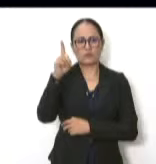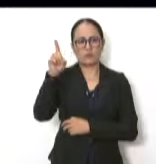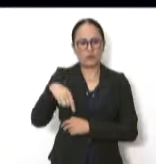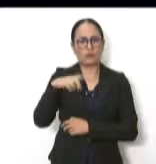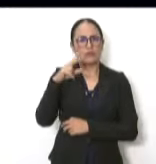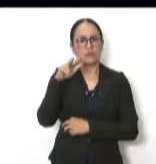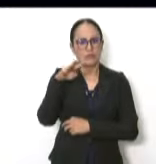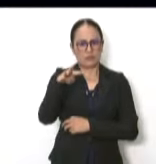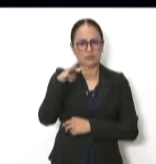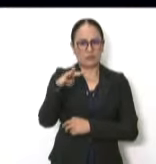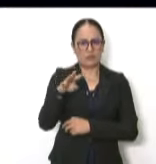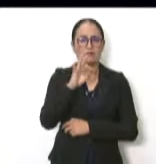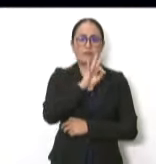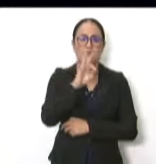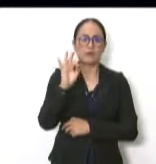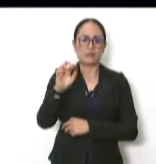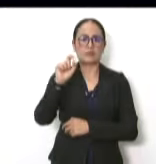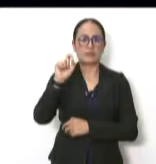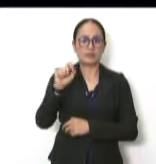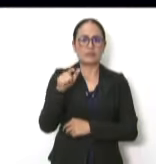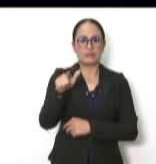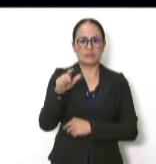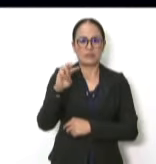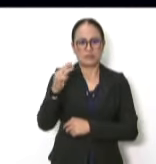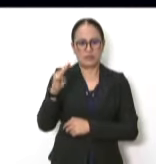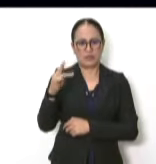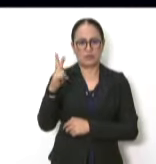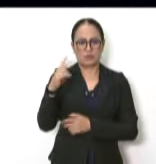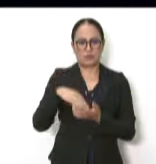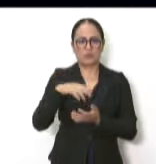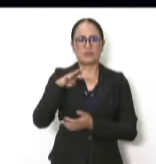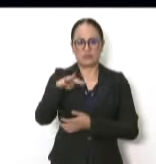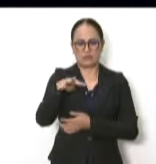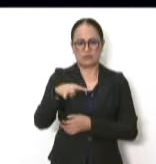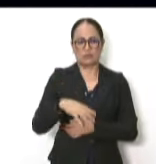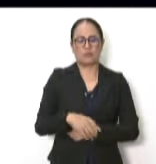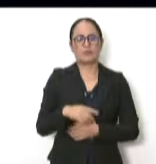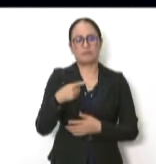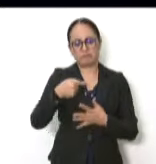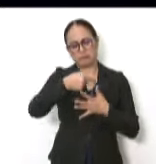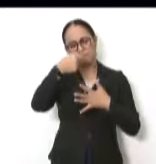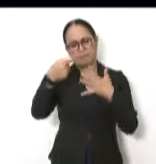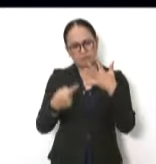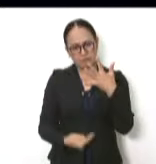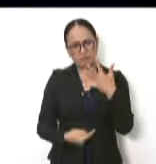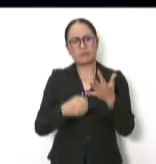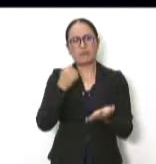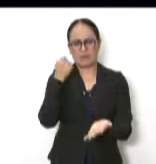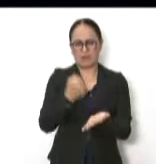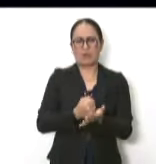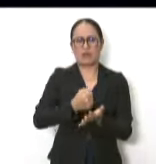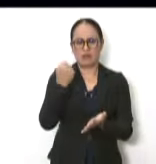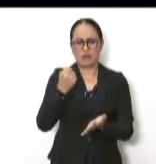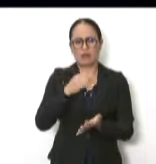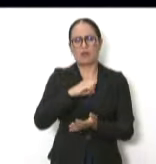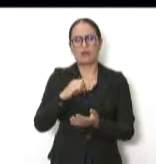1892/19, de fecha 27 de mayo de 2019, en estricto cumplimiento a la sentencia en el juicio de